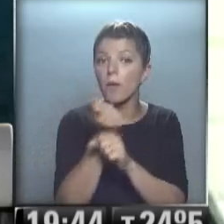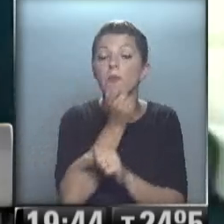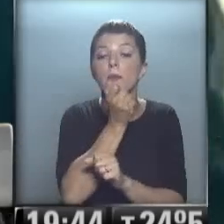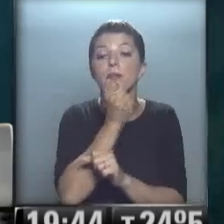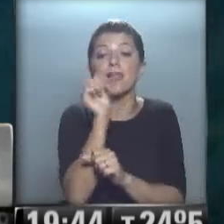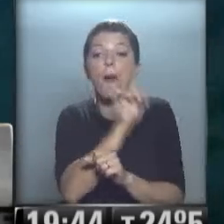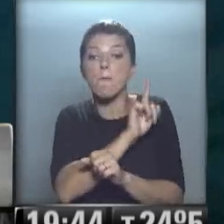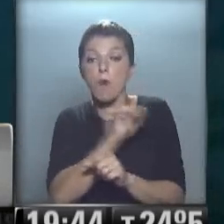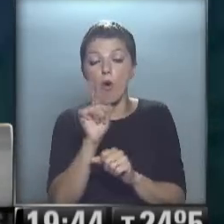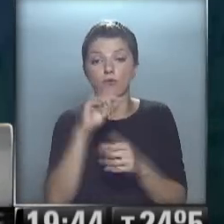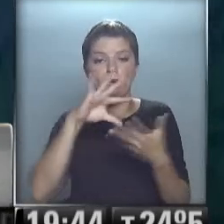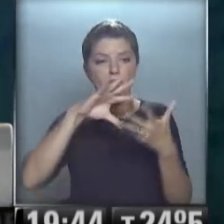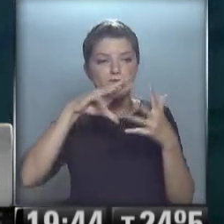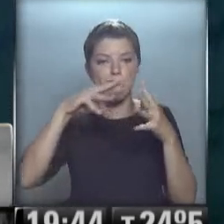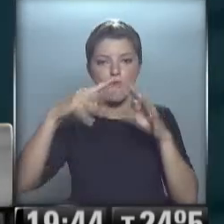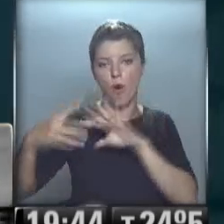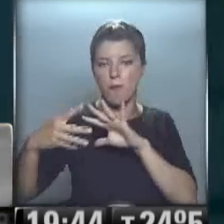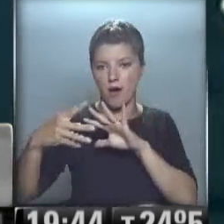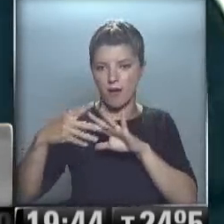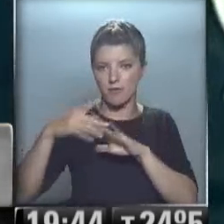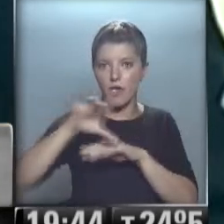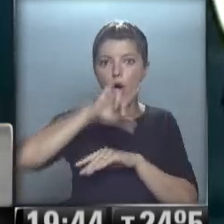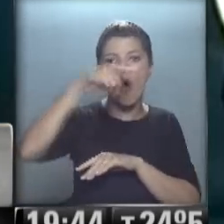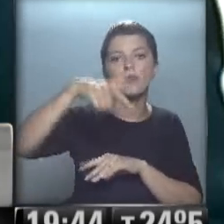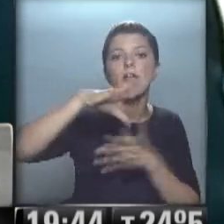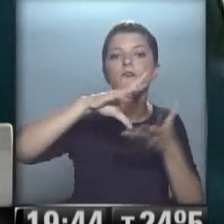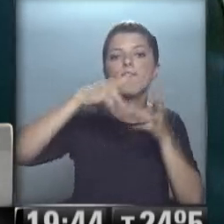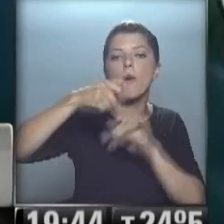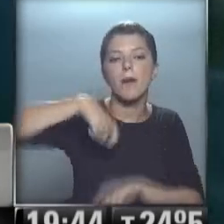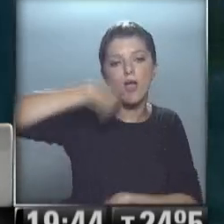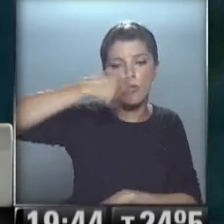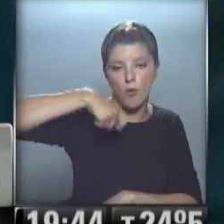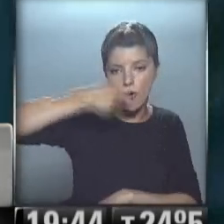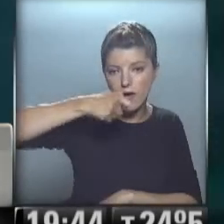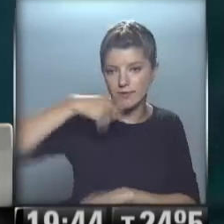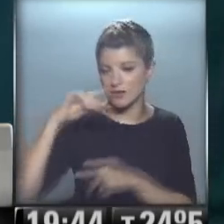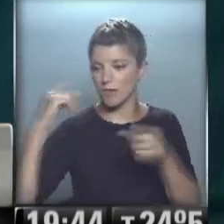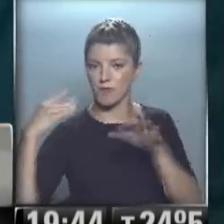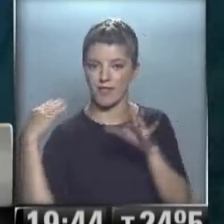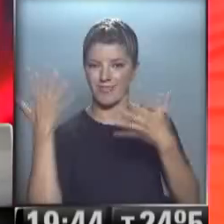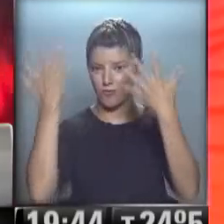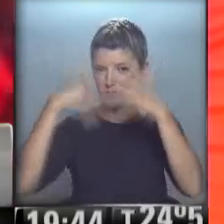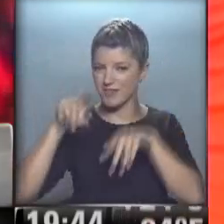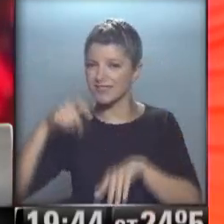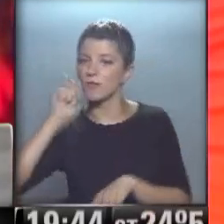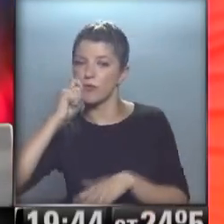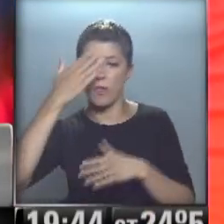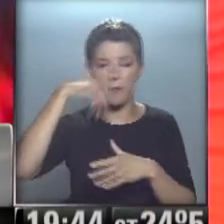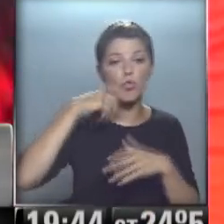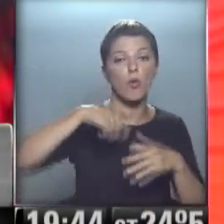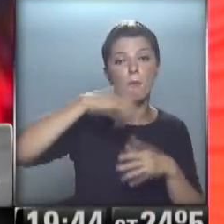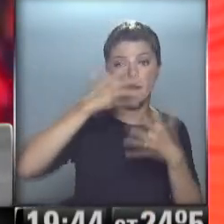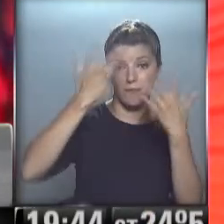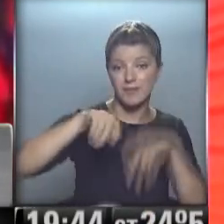entrada a las otras formas de drogadicción como ha pasado en muchas partes del mundo. Si uno lo